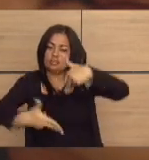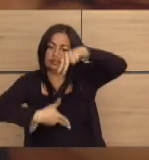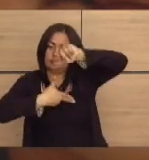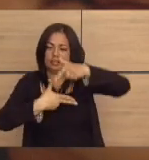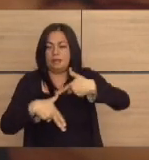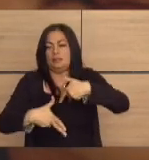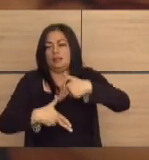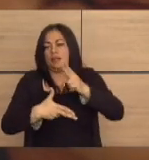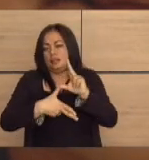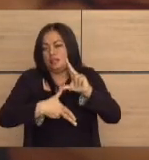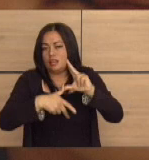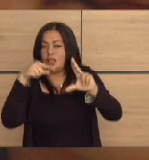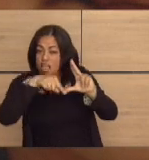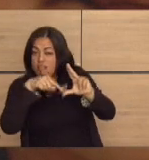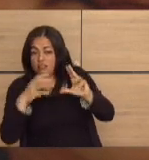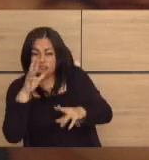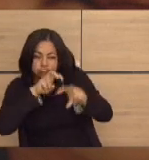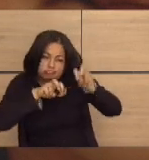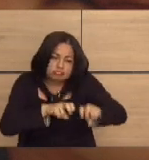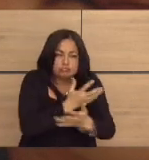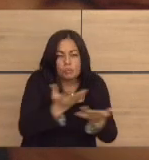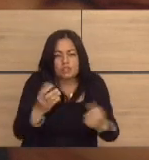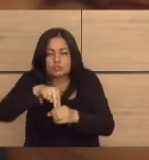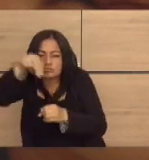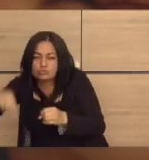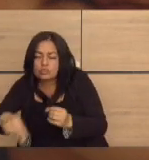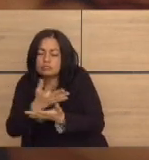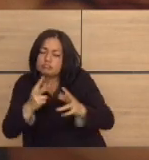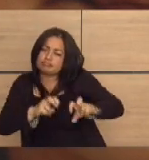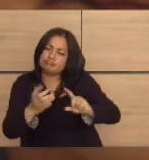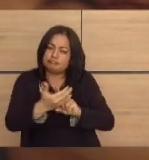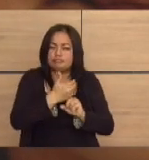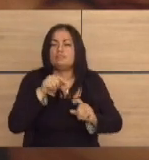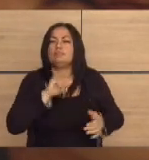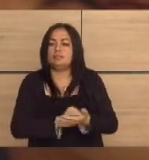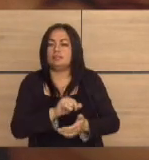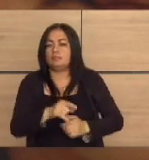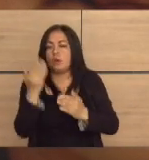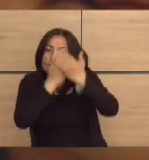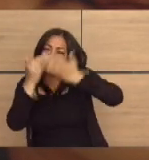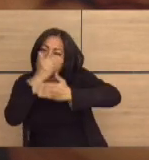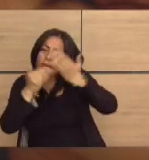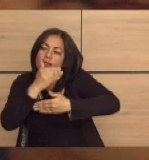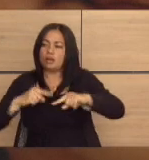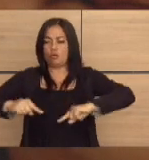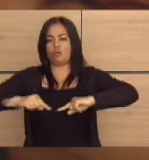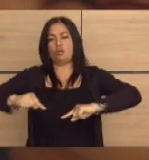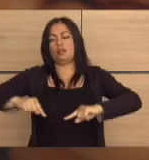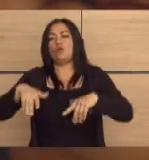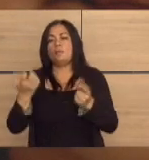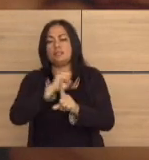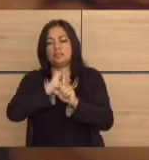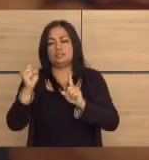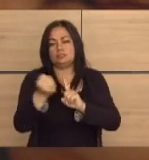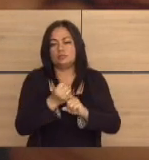con referente a ciudadanía. Cuento este contexto porque explica en parte el desempeño nuestro en estas pruebas. Fue coordinado por la Asociación